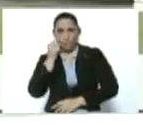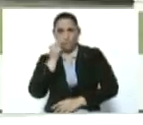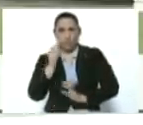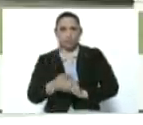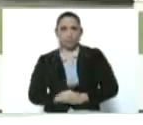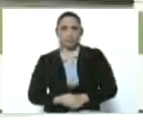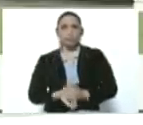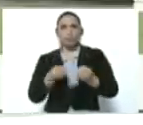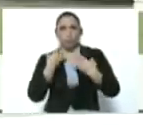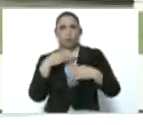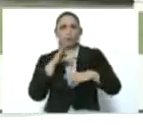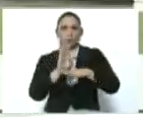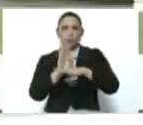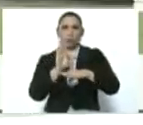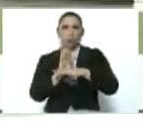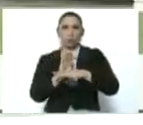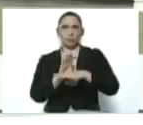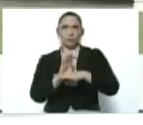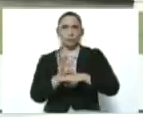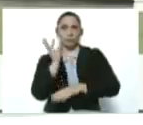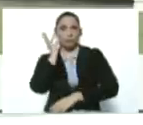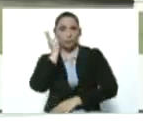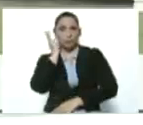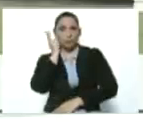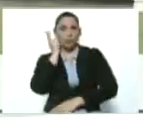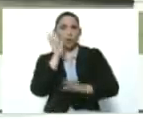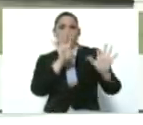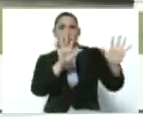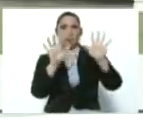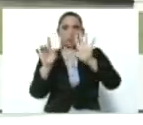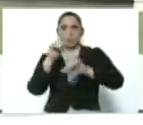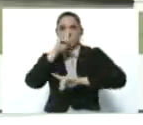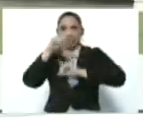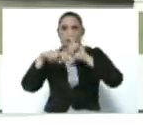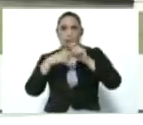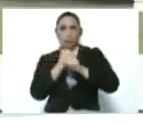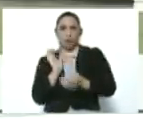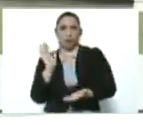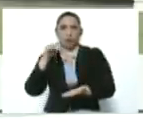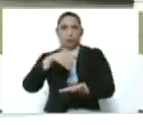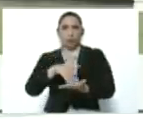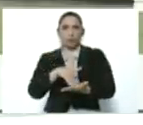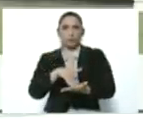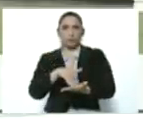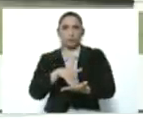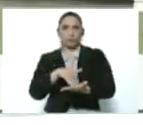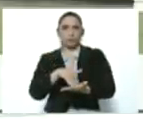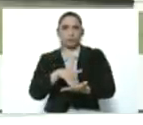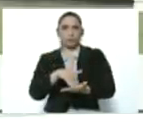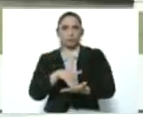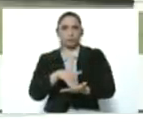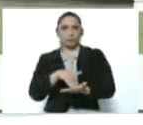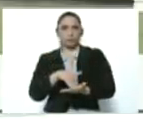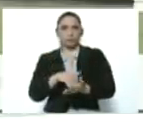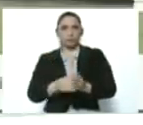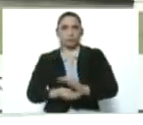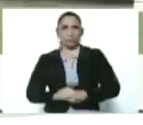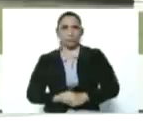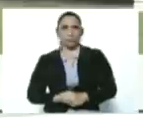está buen resguardo mujer de 16 años aragua del consejo